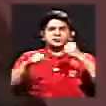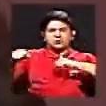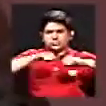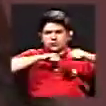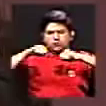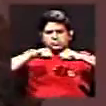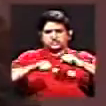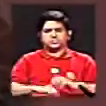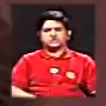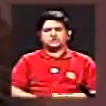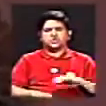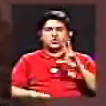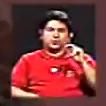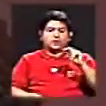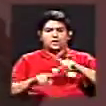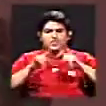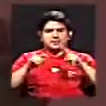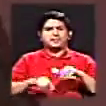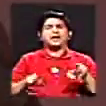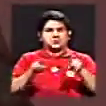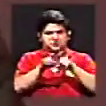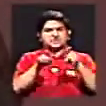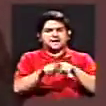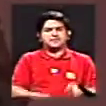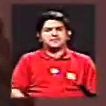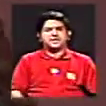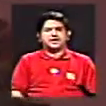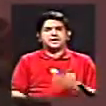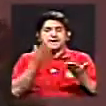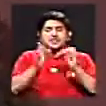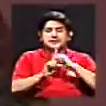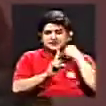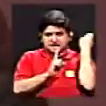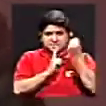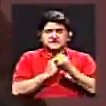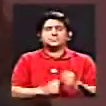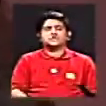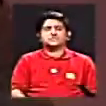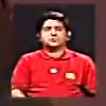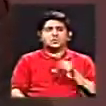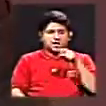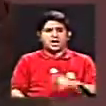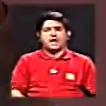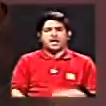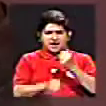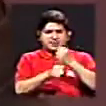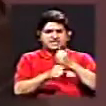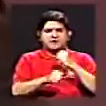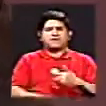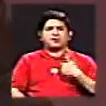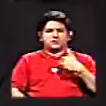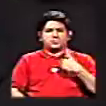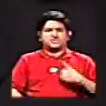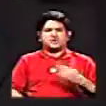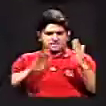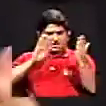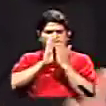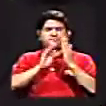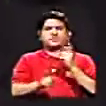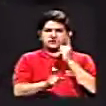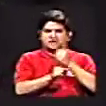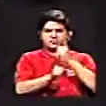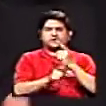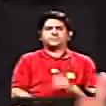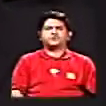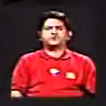importante, pero incluso la ingeniería está hecha para que ante una eventualidad de esas las obras puedan responder adecuadamente. Uh-huh. Un